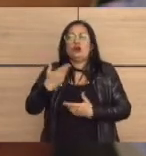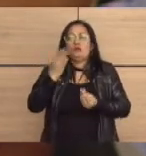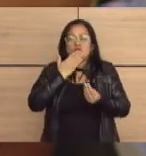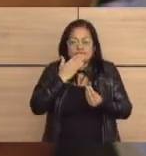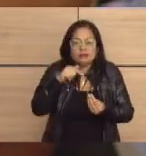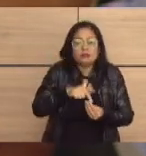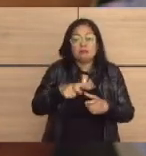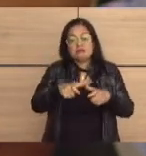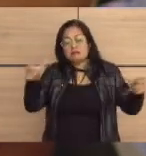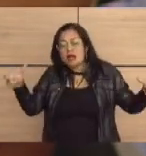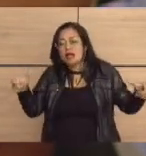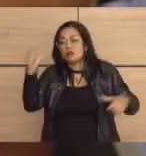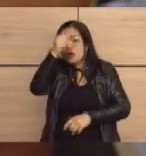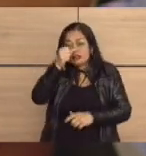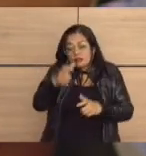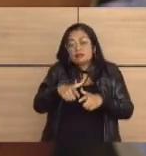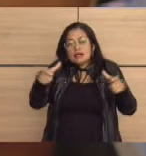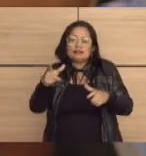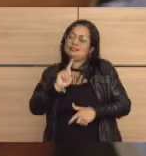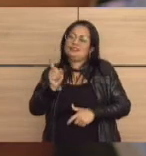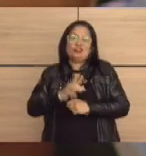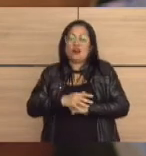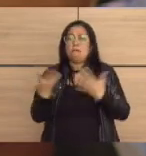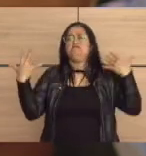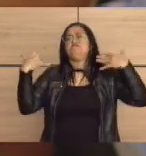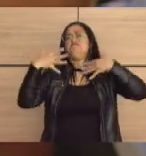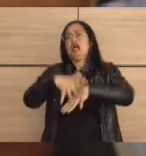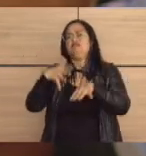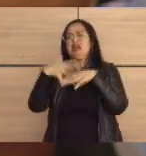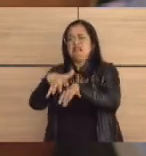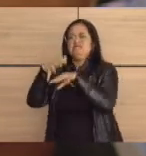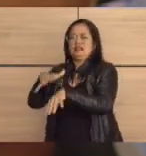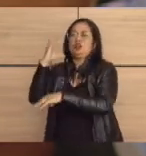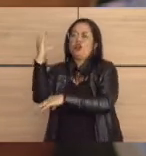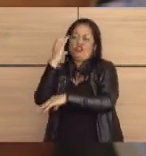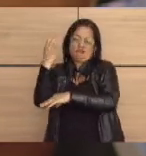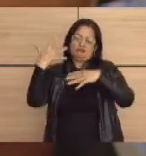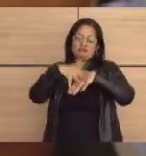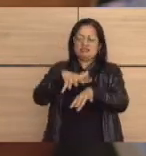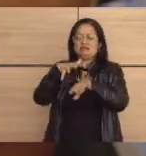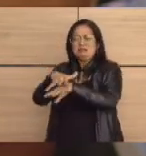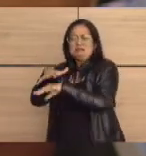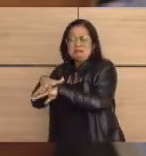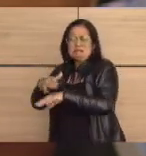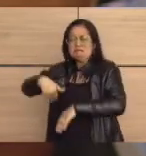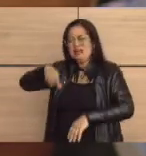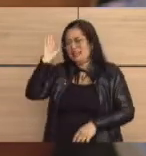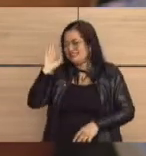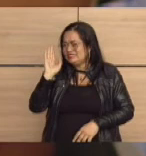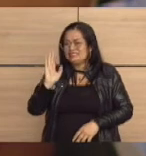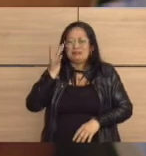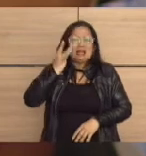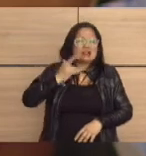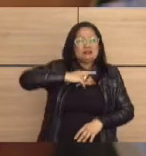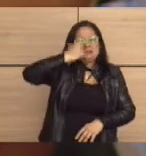indígena, ni mayoritariamente africano, que es el país más mezclado del continente, que es el país más mestizo del